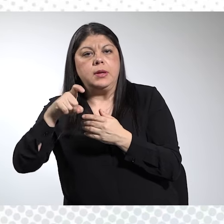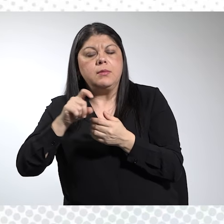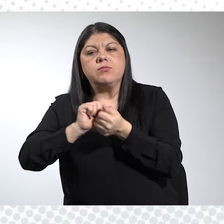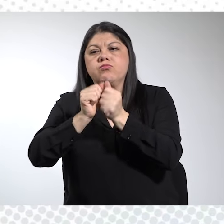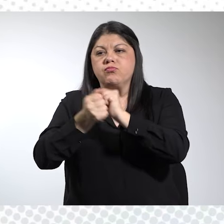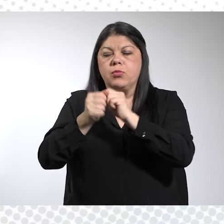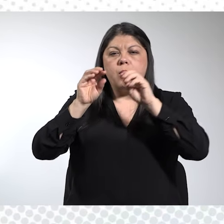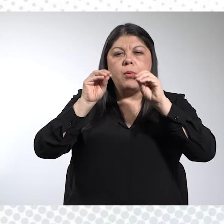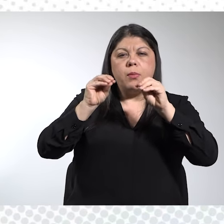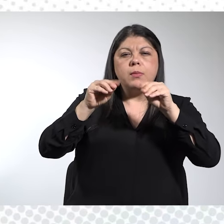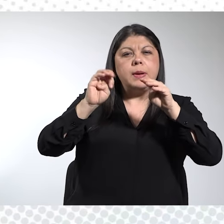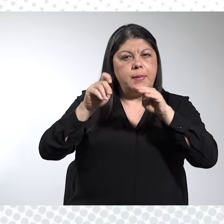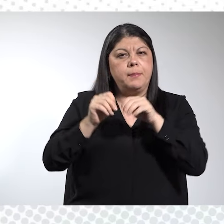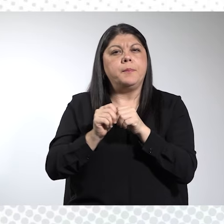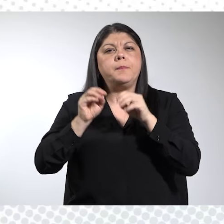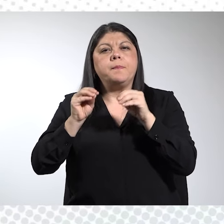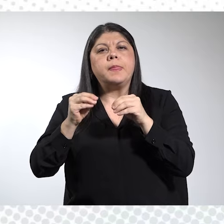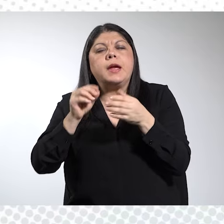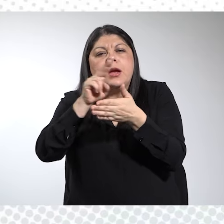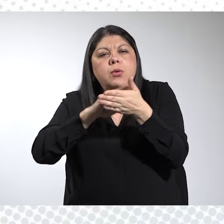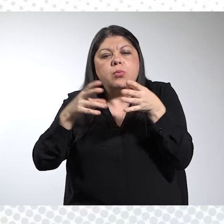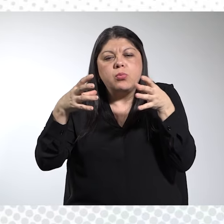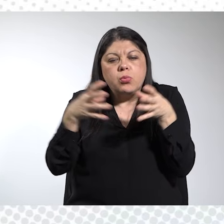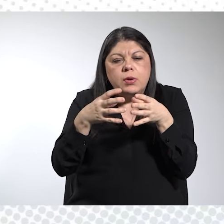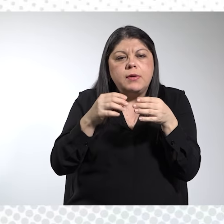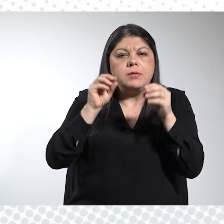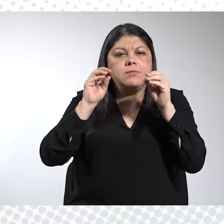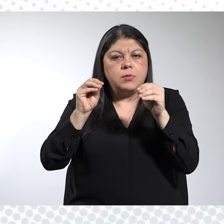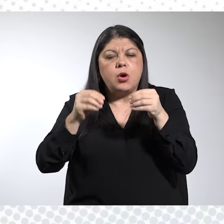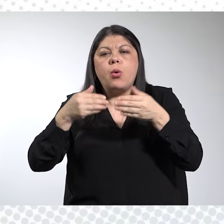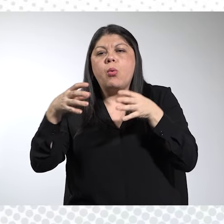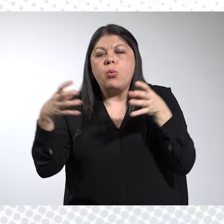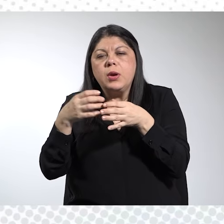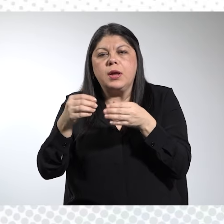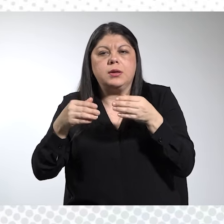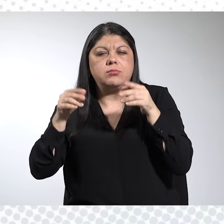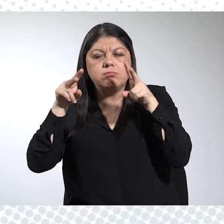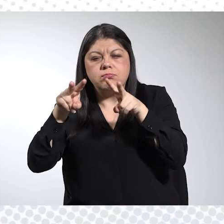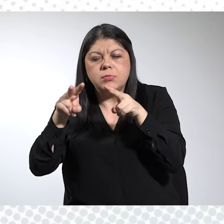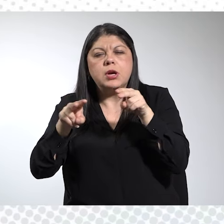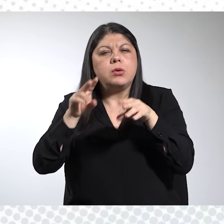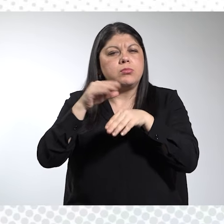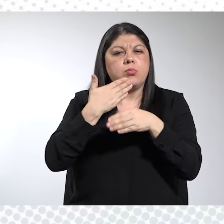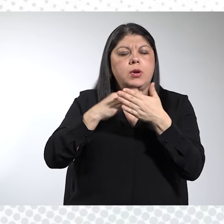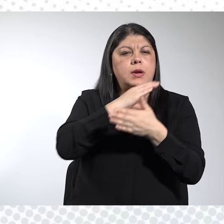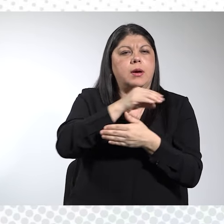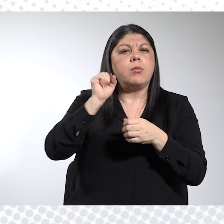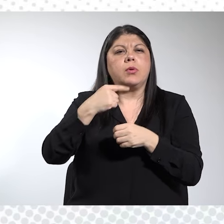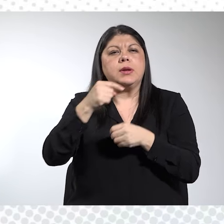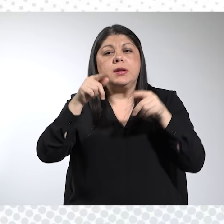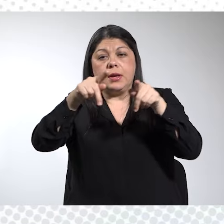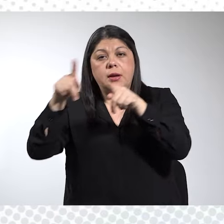este tema de prevención y poder con las unidades académicas, con las unidades de prospección y los observatorios de calidad,